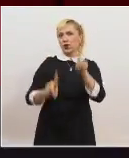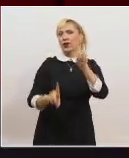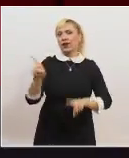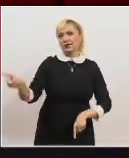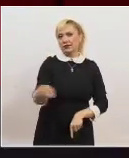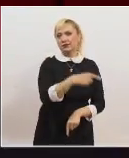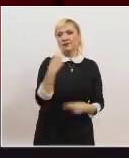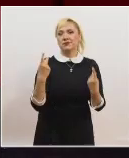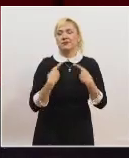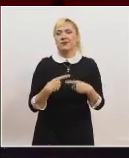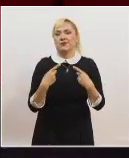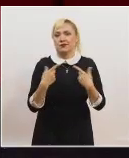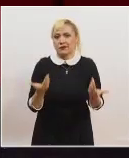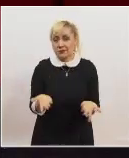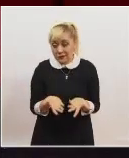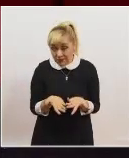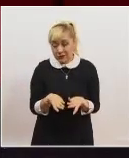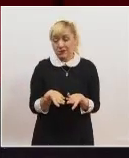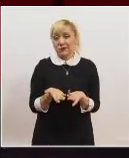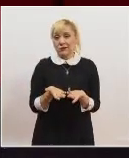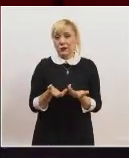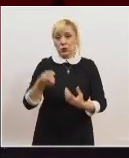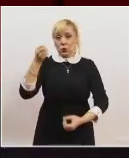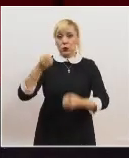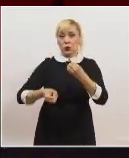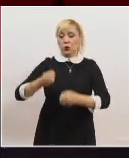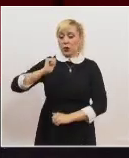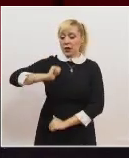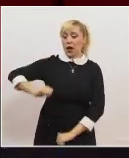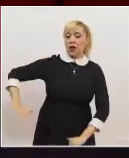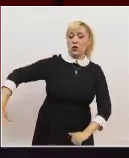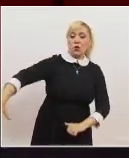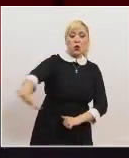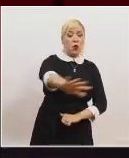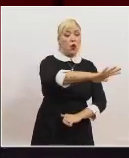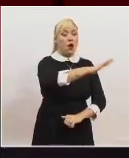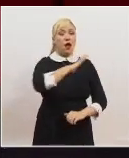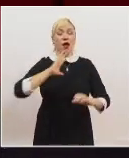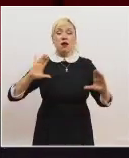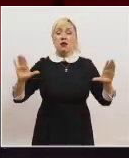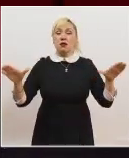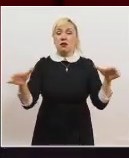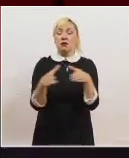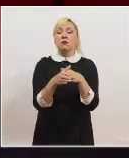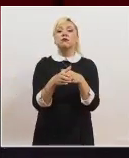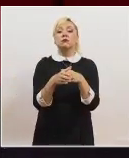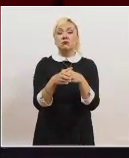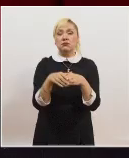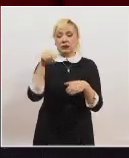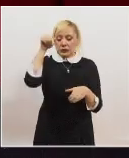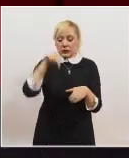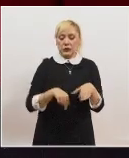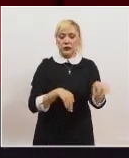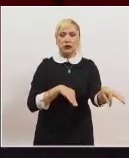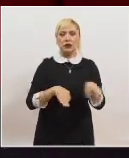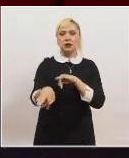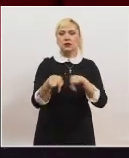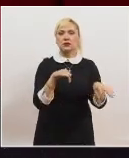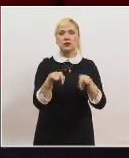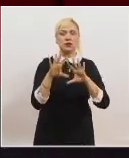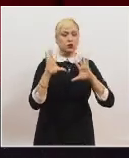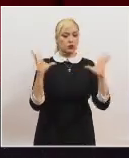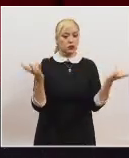La legitimación de la judicatura nos demanda a todos los que integramos esta noble